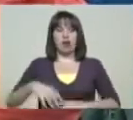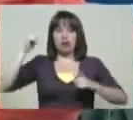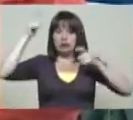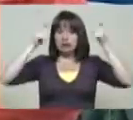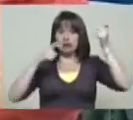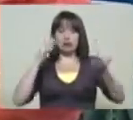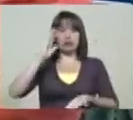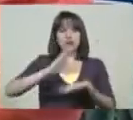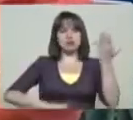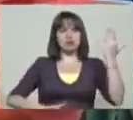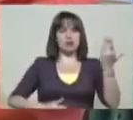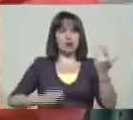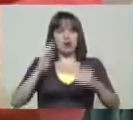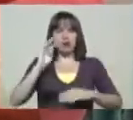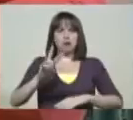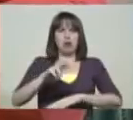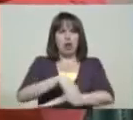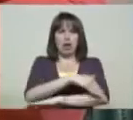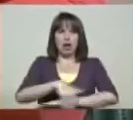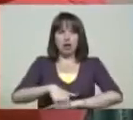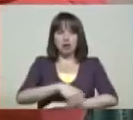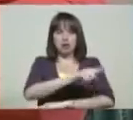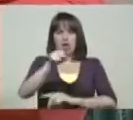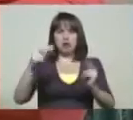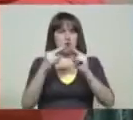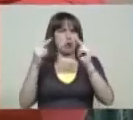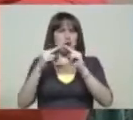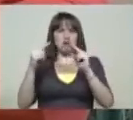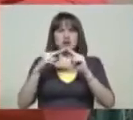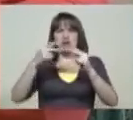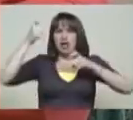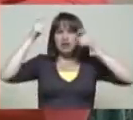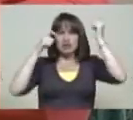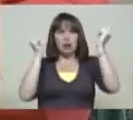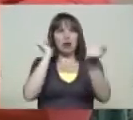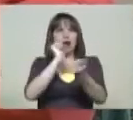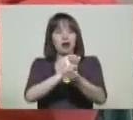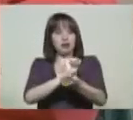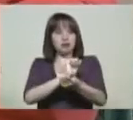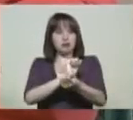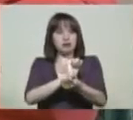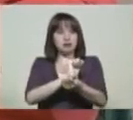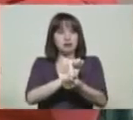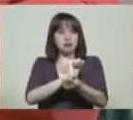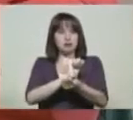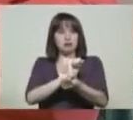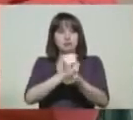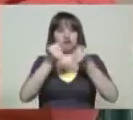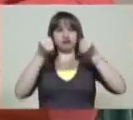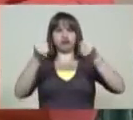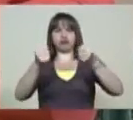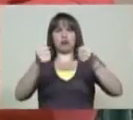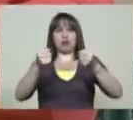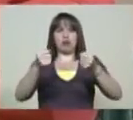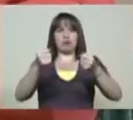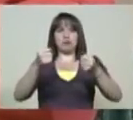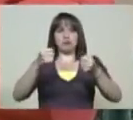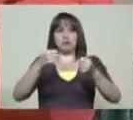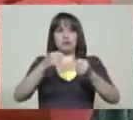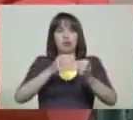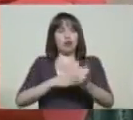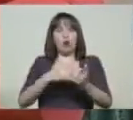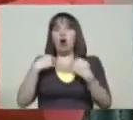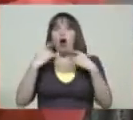calle. Yo ya había conocido a Chávez en la cárcel. Y yo estaba enloquecido con el liderazgo de